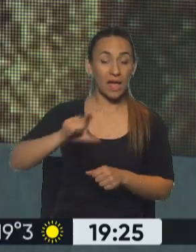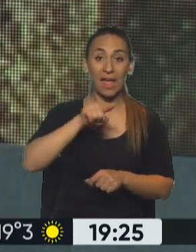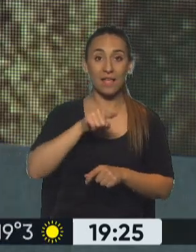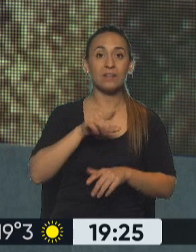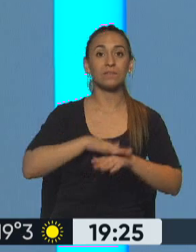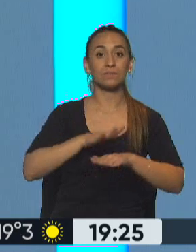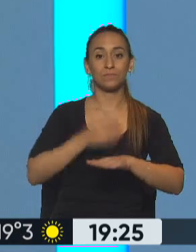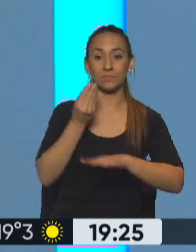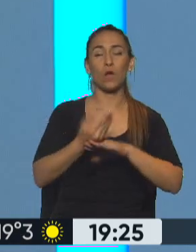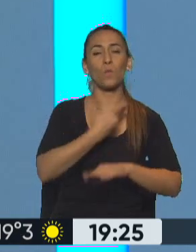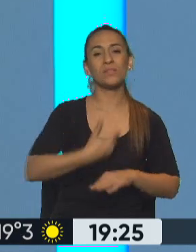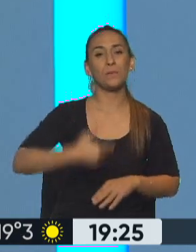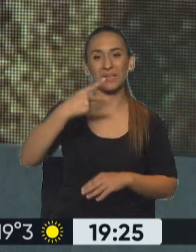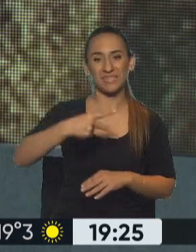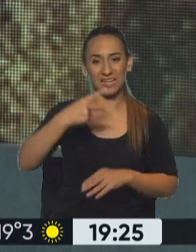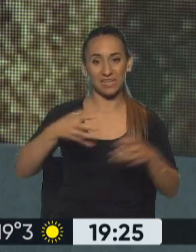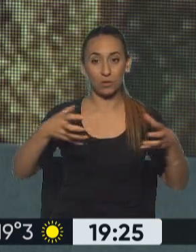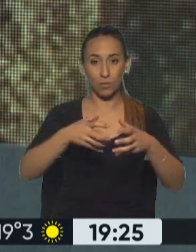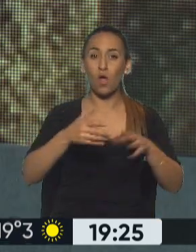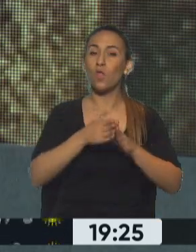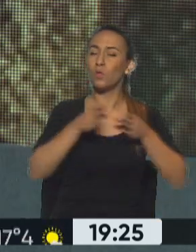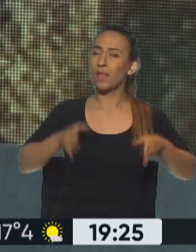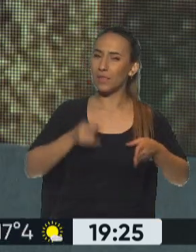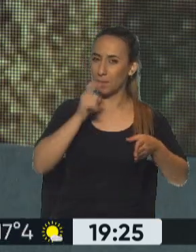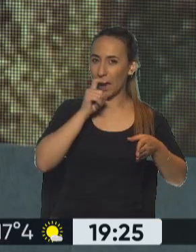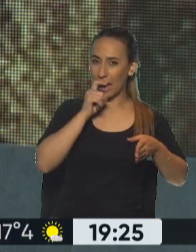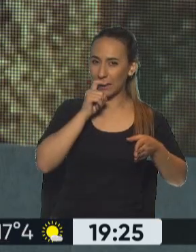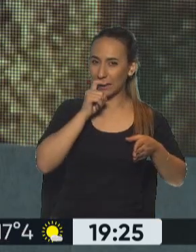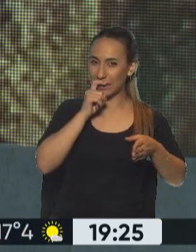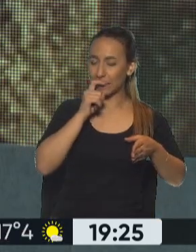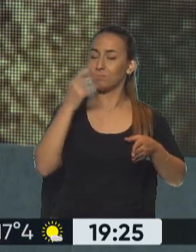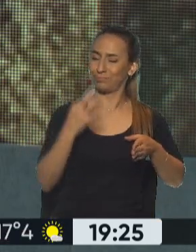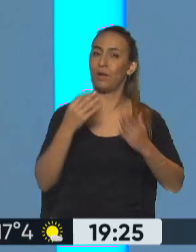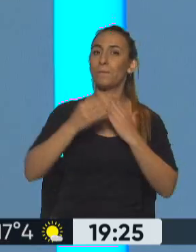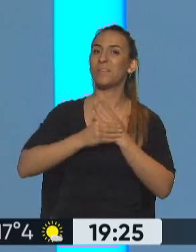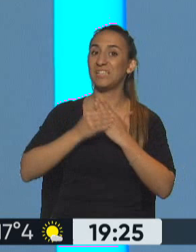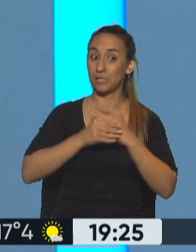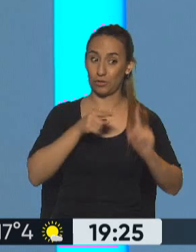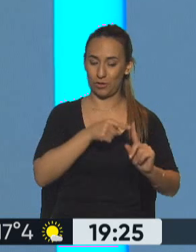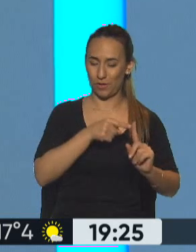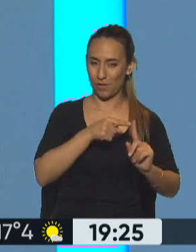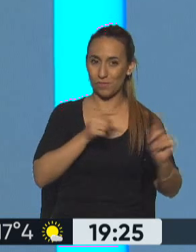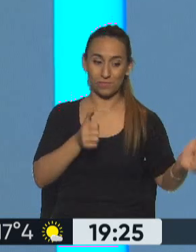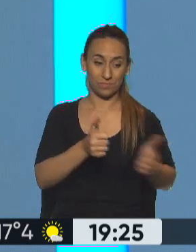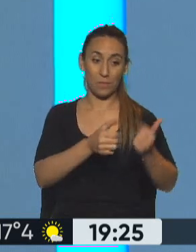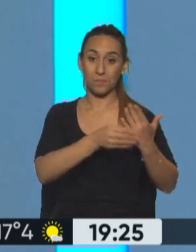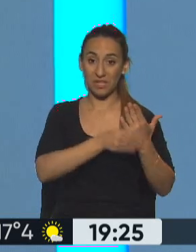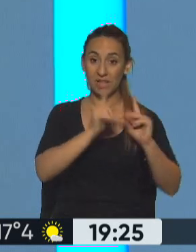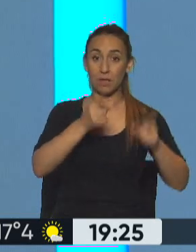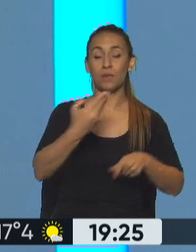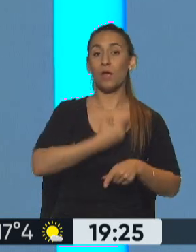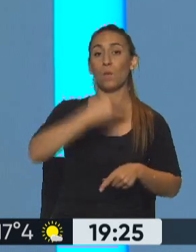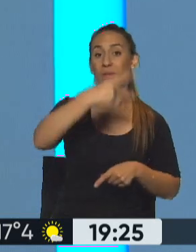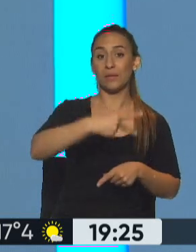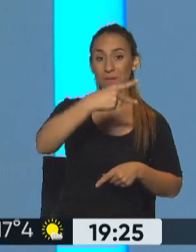rural fue presidente fue titular fue ministro Ahí está fue vicepresidente de las confederaciones Rurales